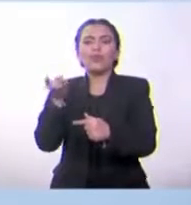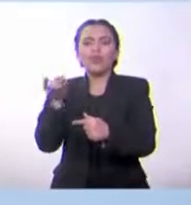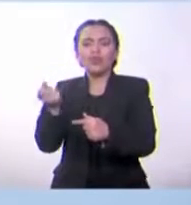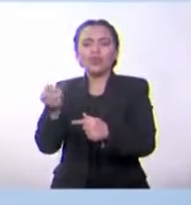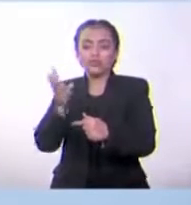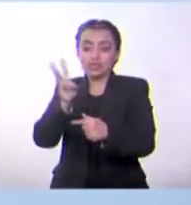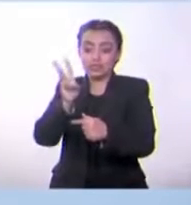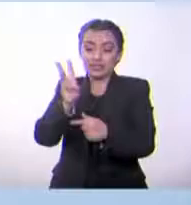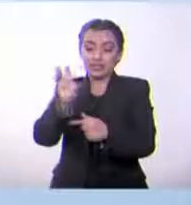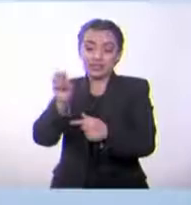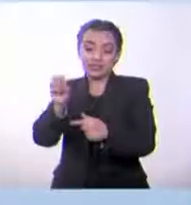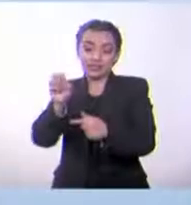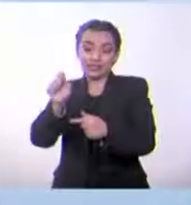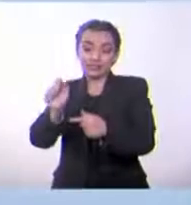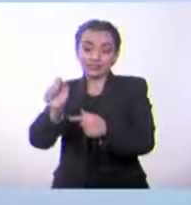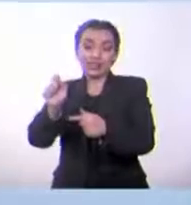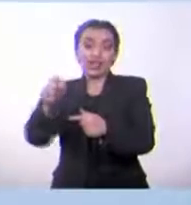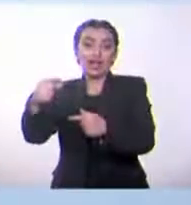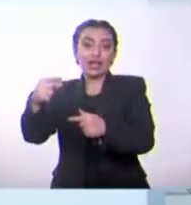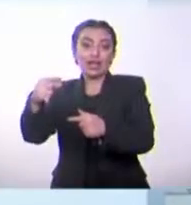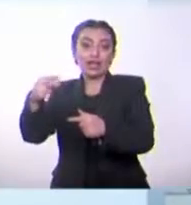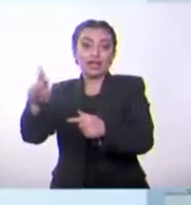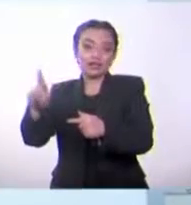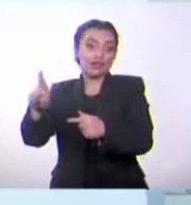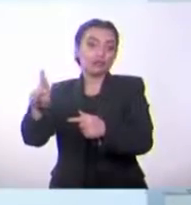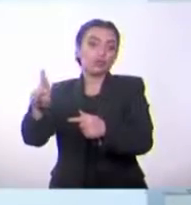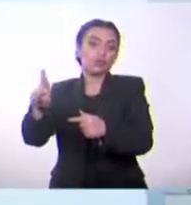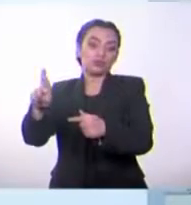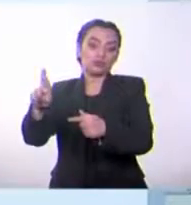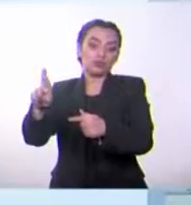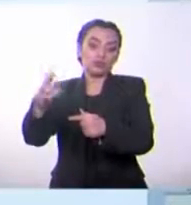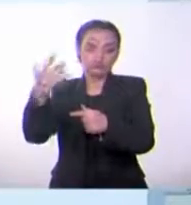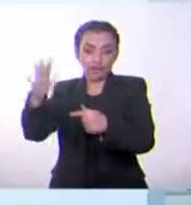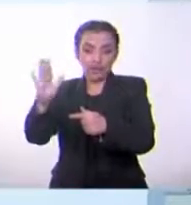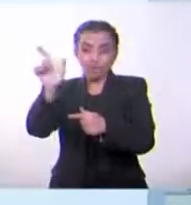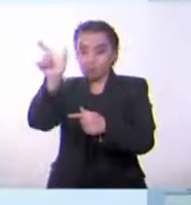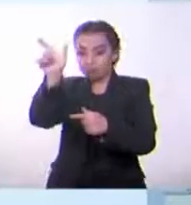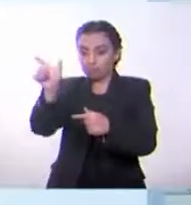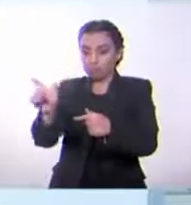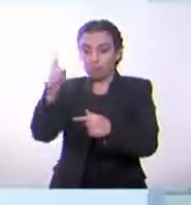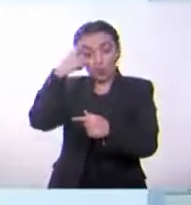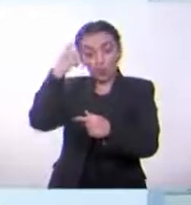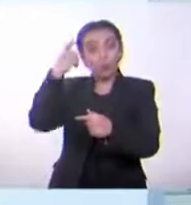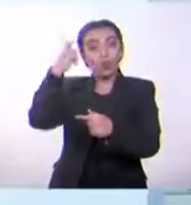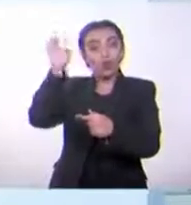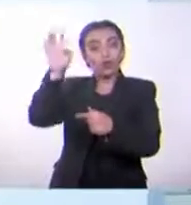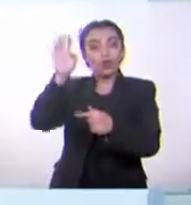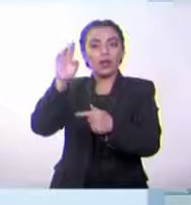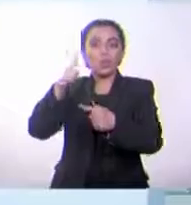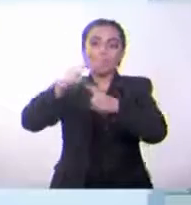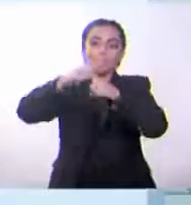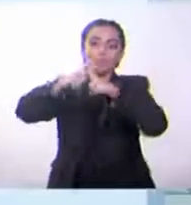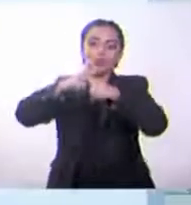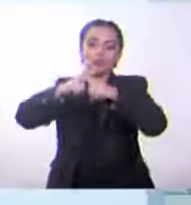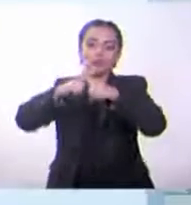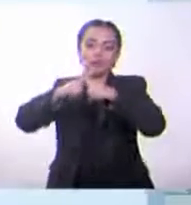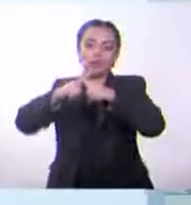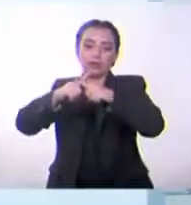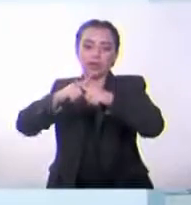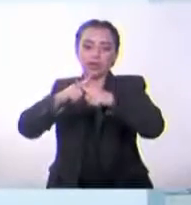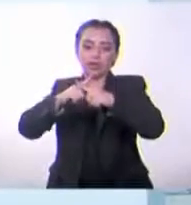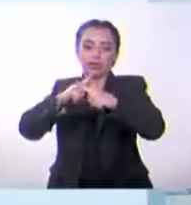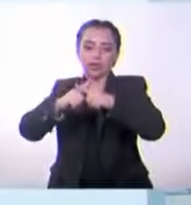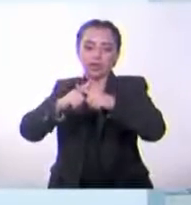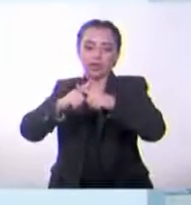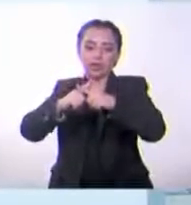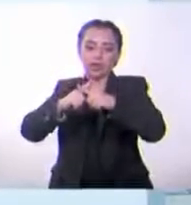La masa molar ya la he calculado. Recuerden, debemos multiplicar las masas atómicas por la